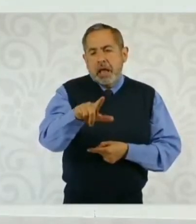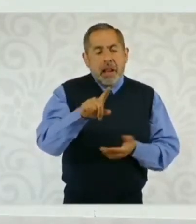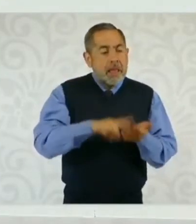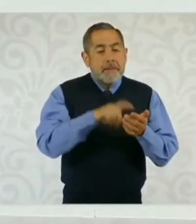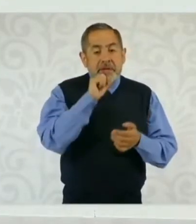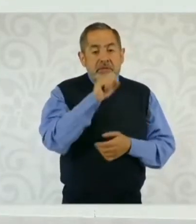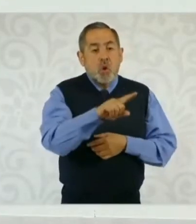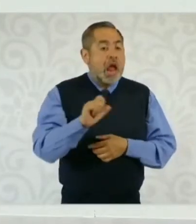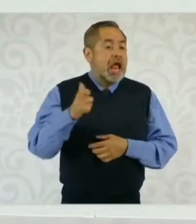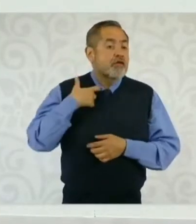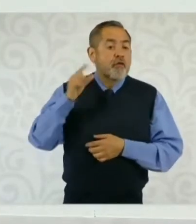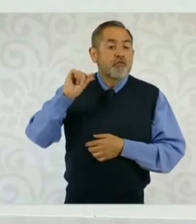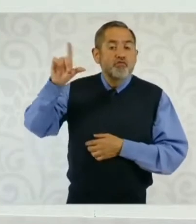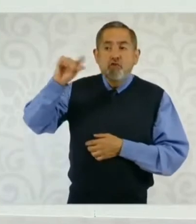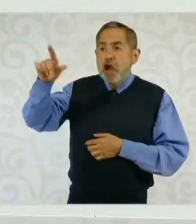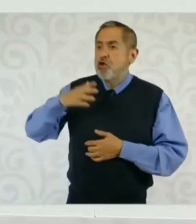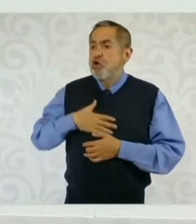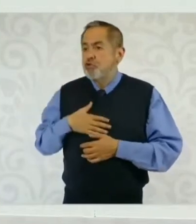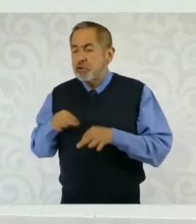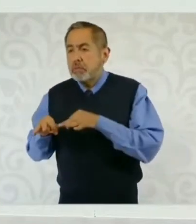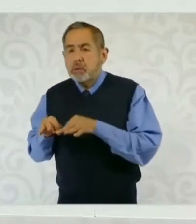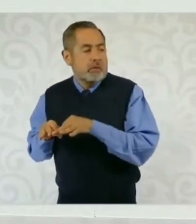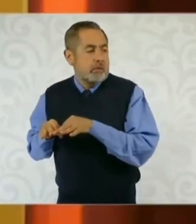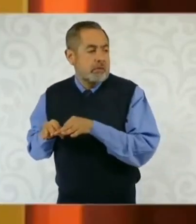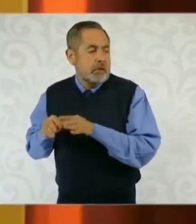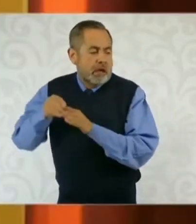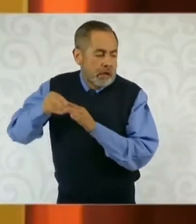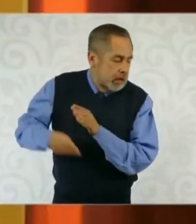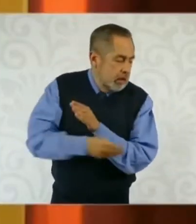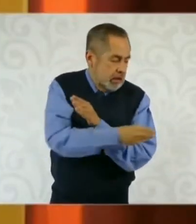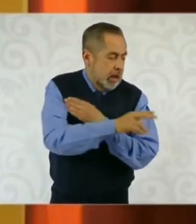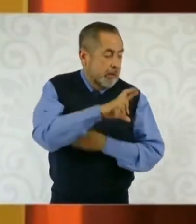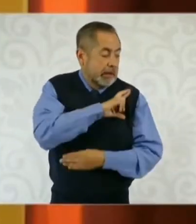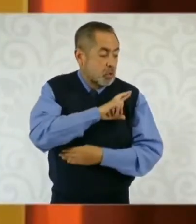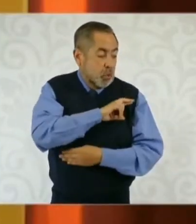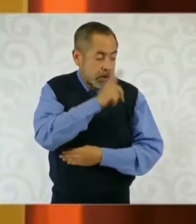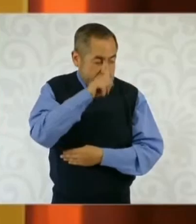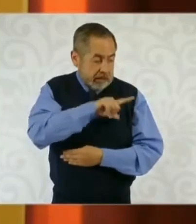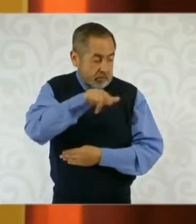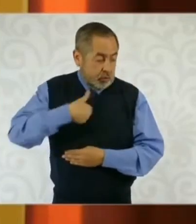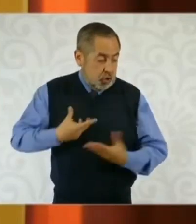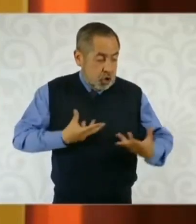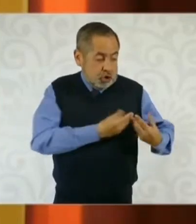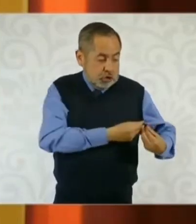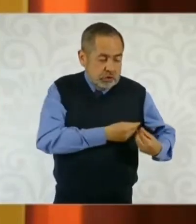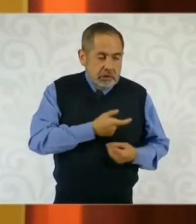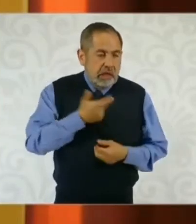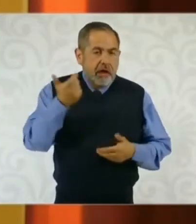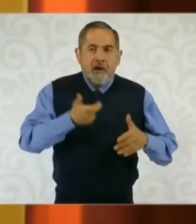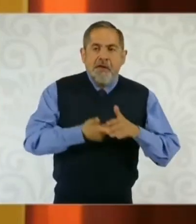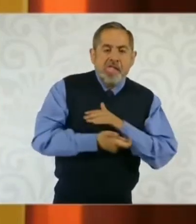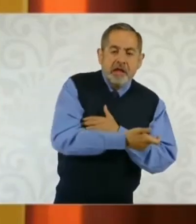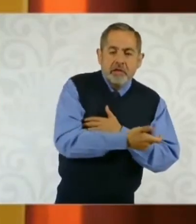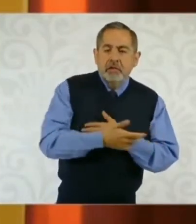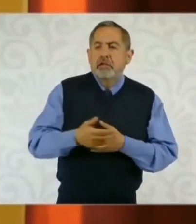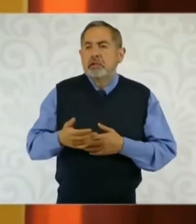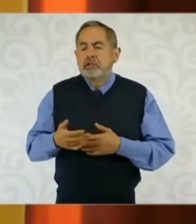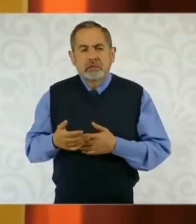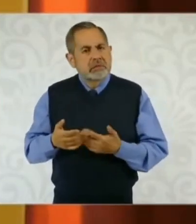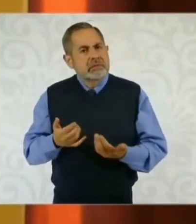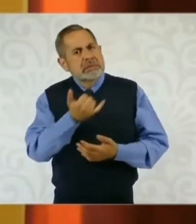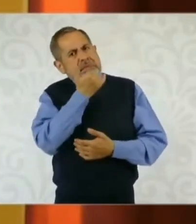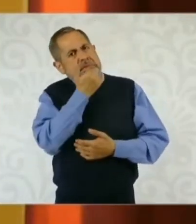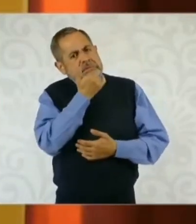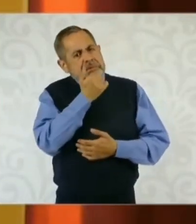propios funcionarios públicos crearon instituciones privadas de intermediación para desviar recursos públicos que